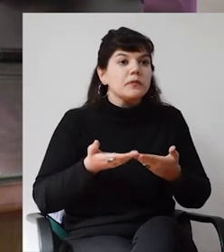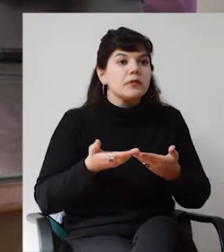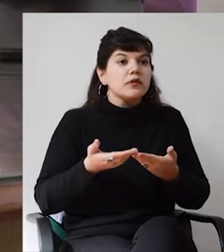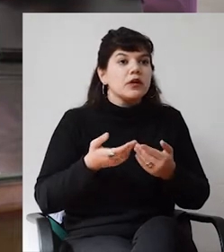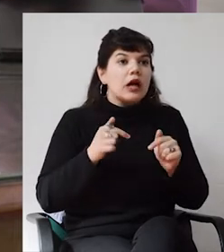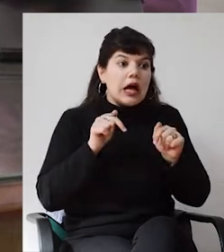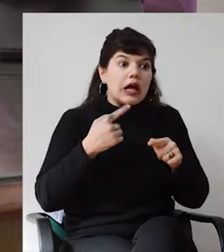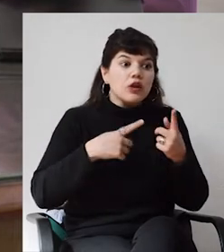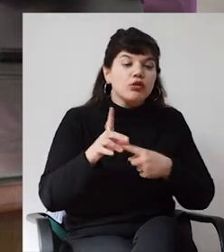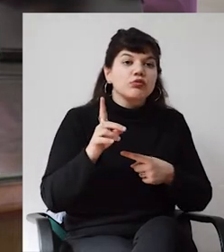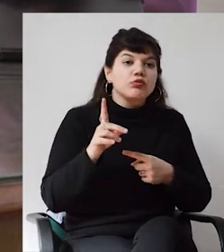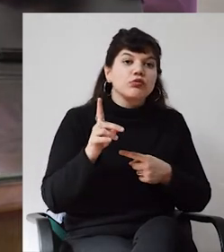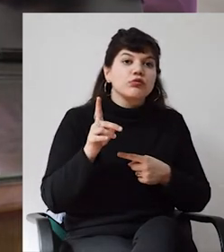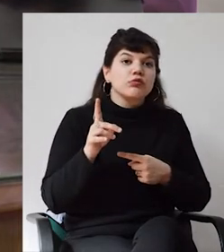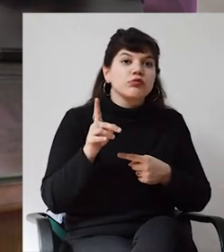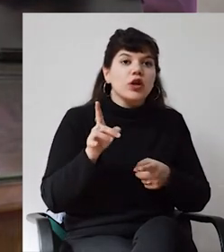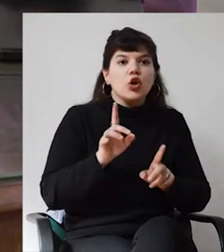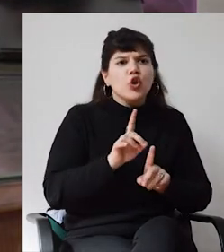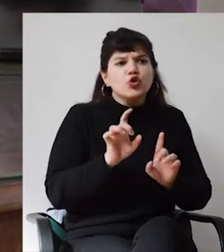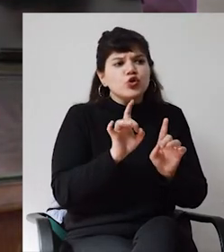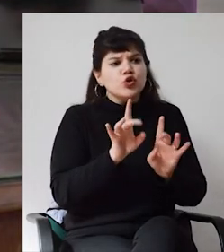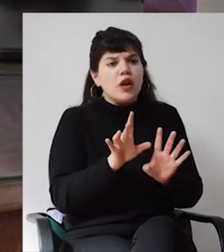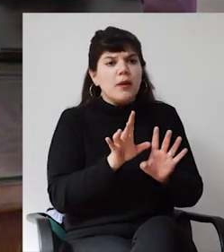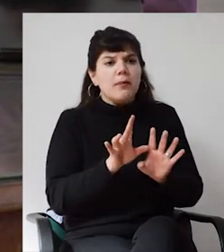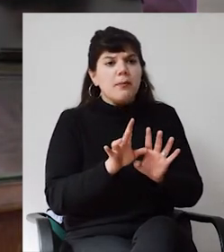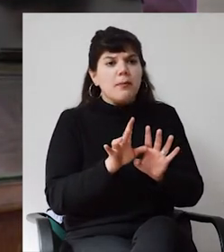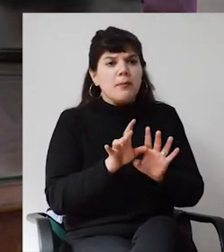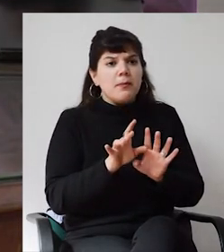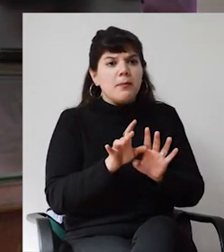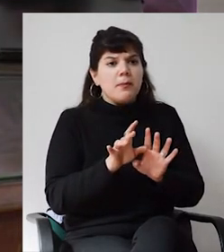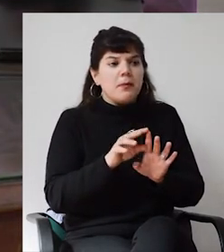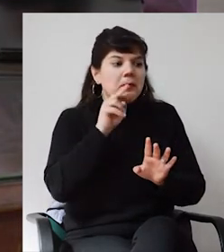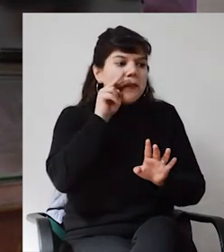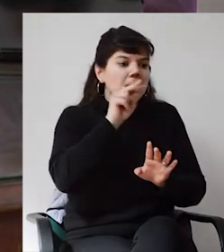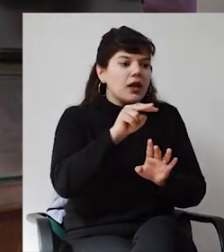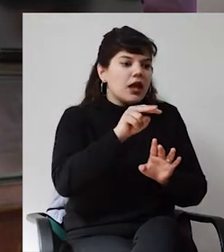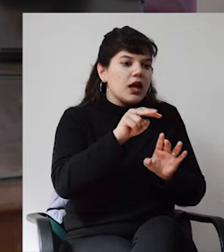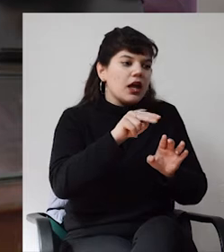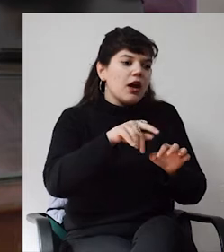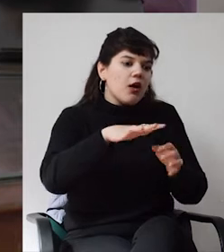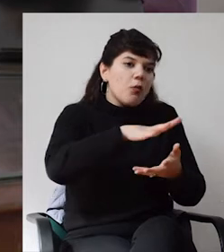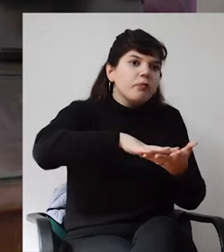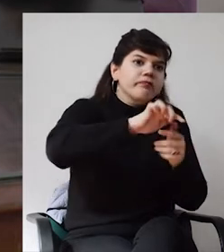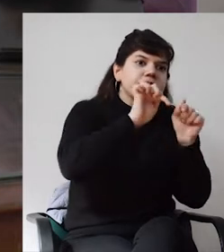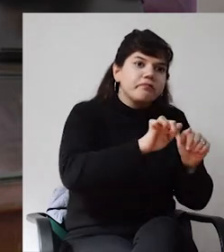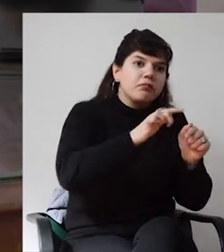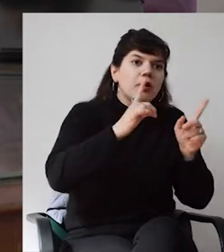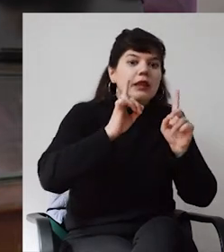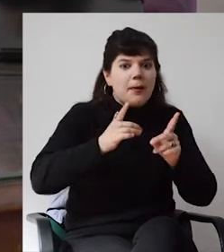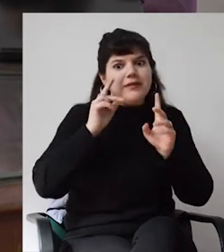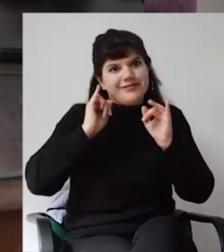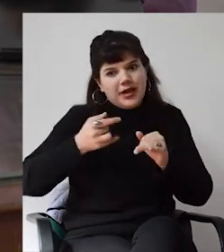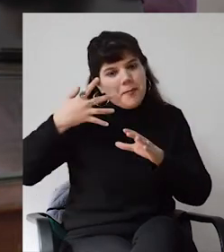Yo diría que, entonces, no se trata solo de mirar la dimensión TAS, más allá que hay que mirar un plano